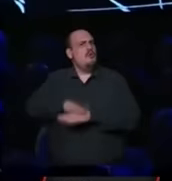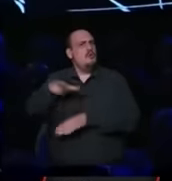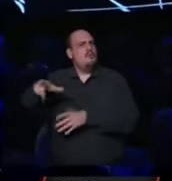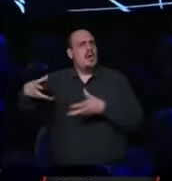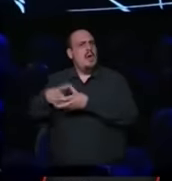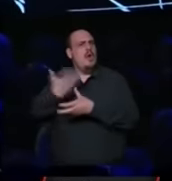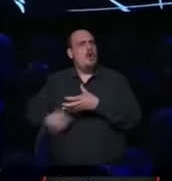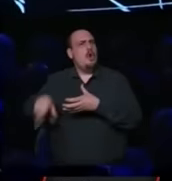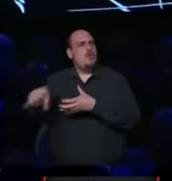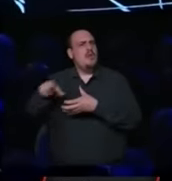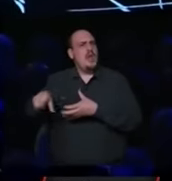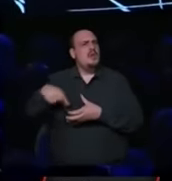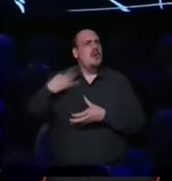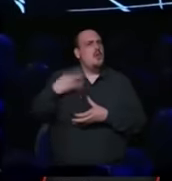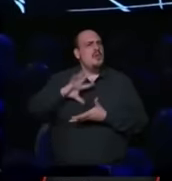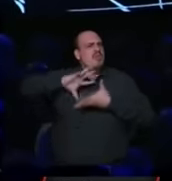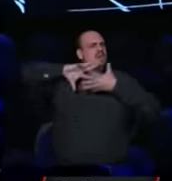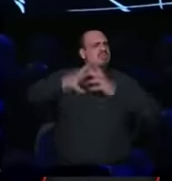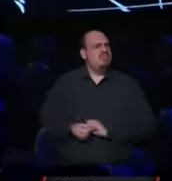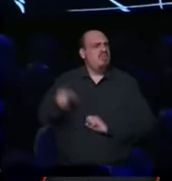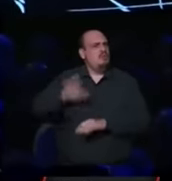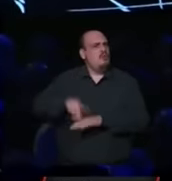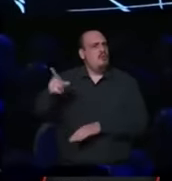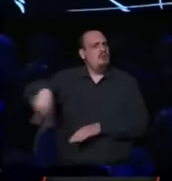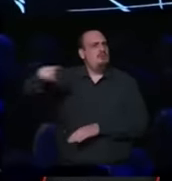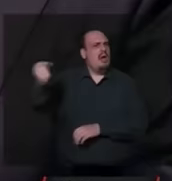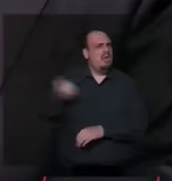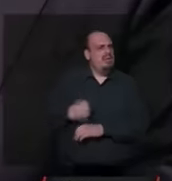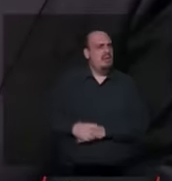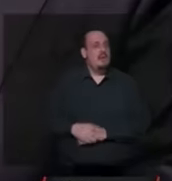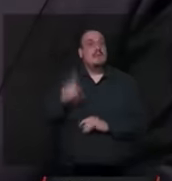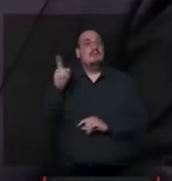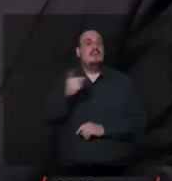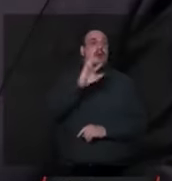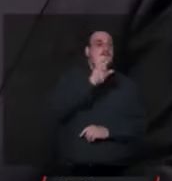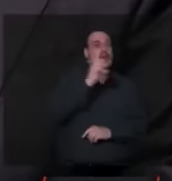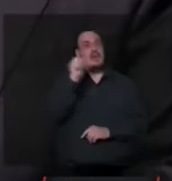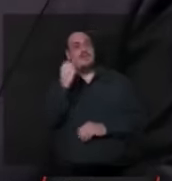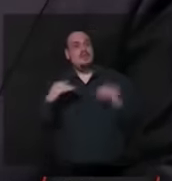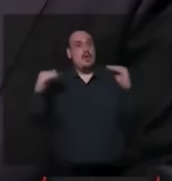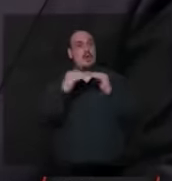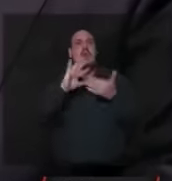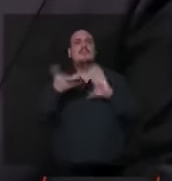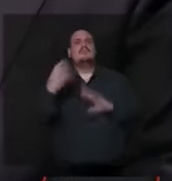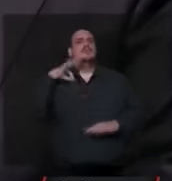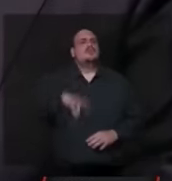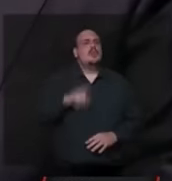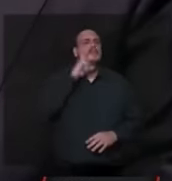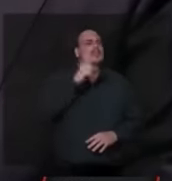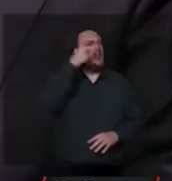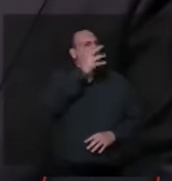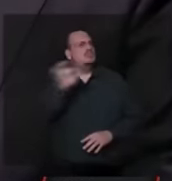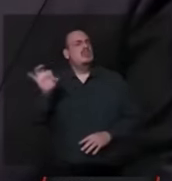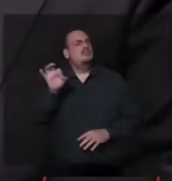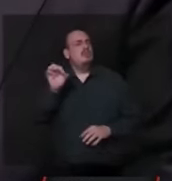viene destrozando la vida a todos. Pensá que si estuviéramos como la convertibilidad tendríamos un ingreso promedio de 1.800 dólares